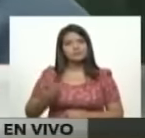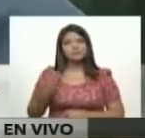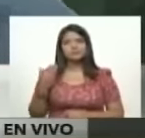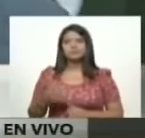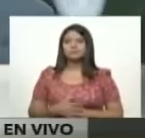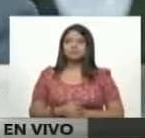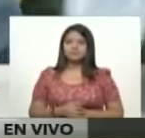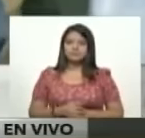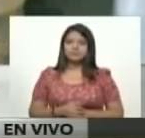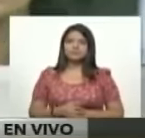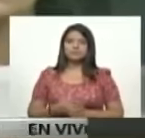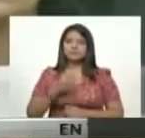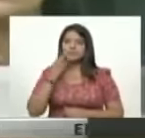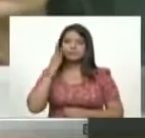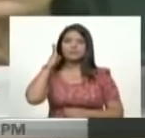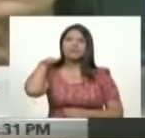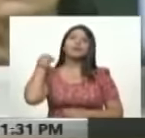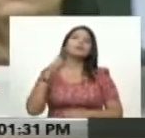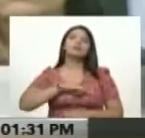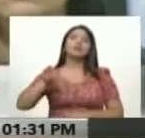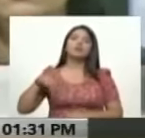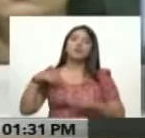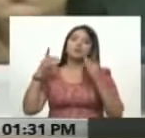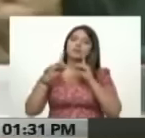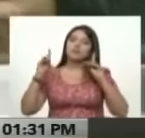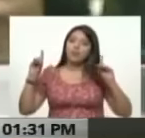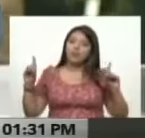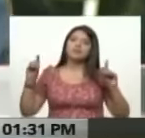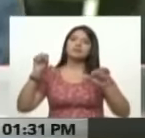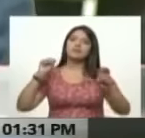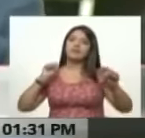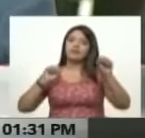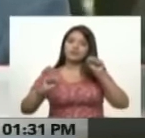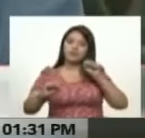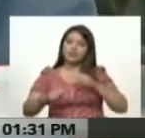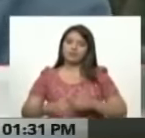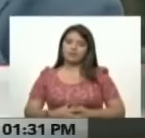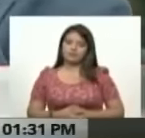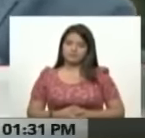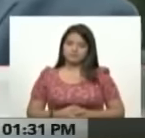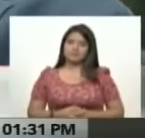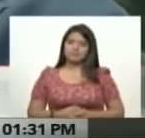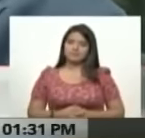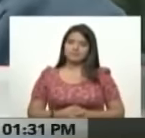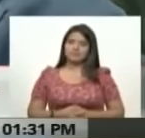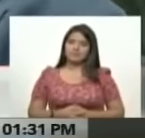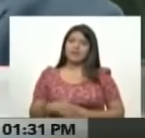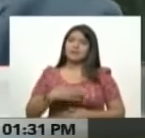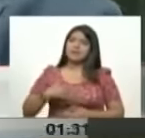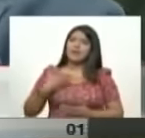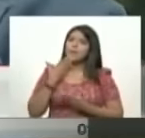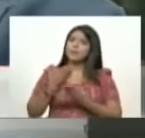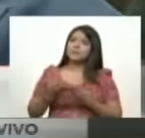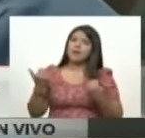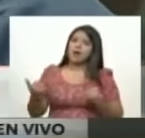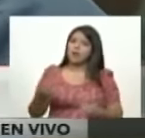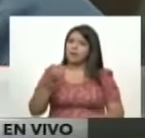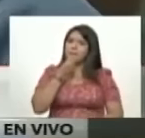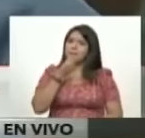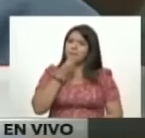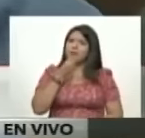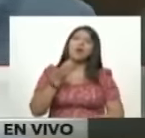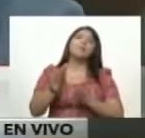nuestra democracia y defensores de ella. Yo quiero pedir la palabra